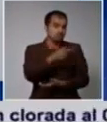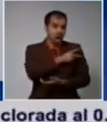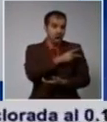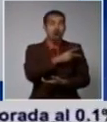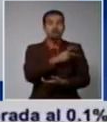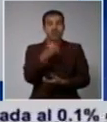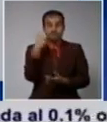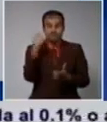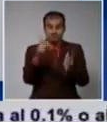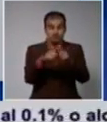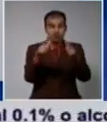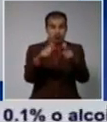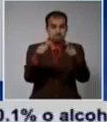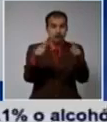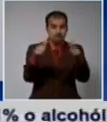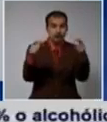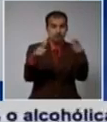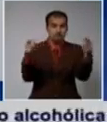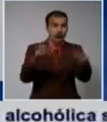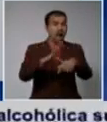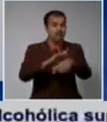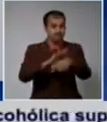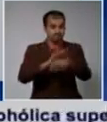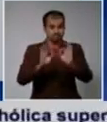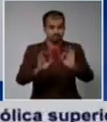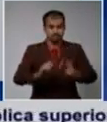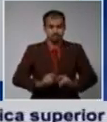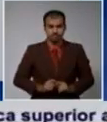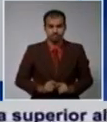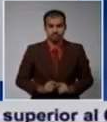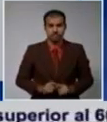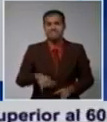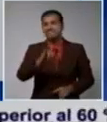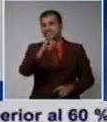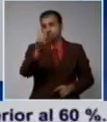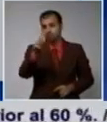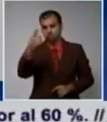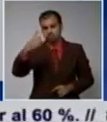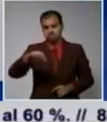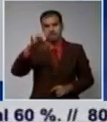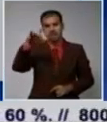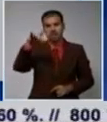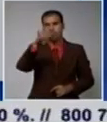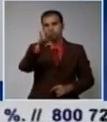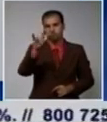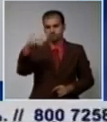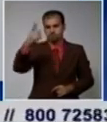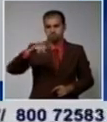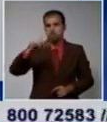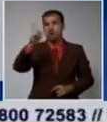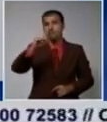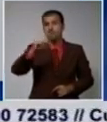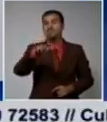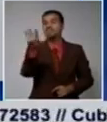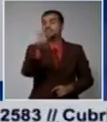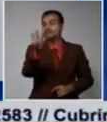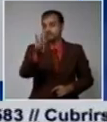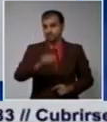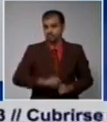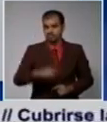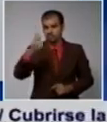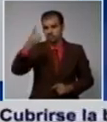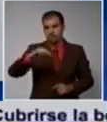de casos, 62 ayer. Pinar 49, Camagüey 33,